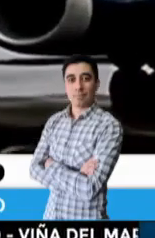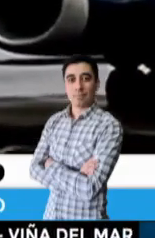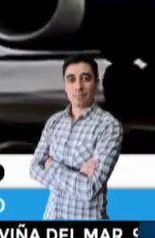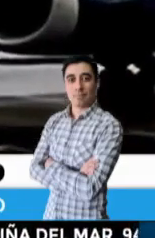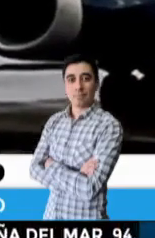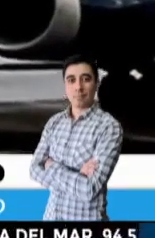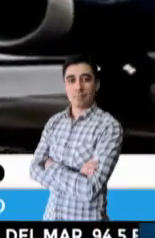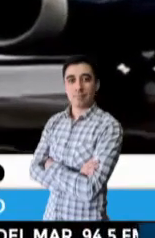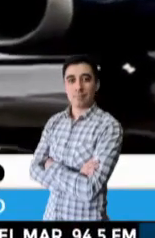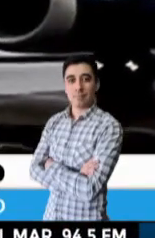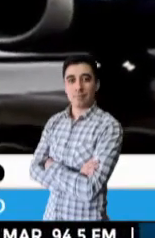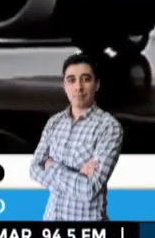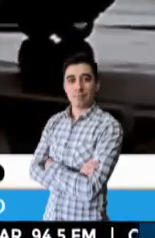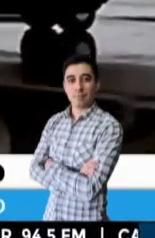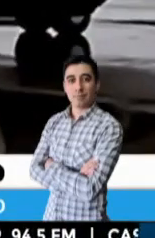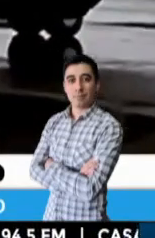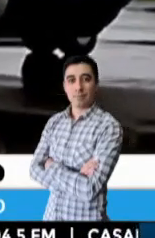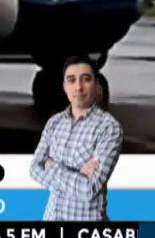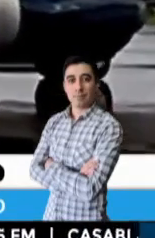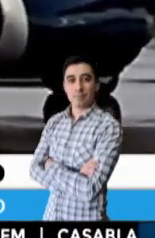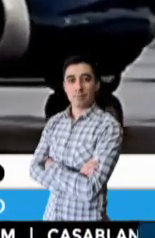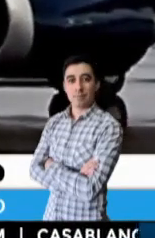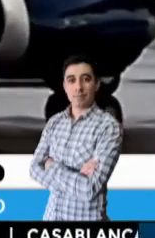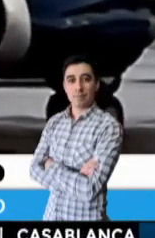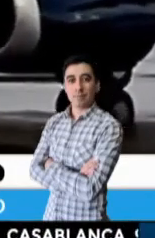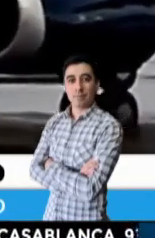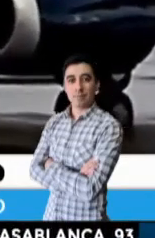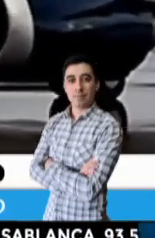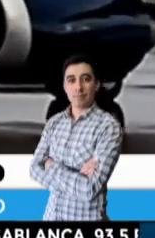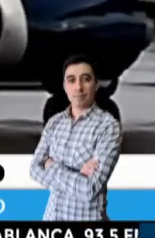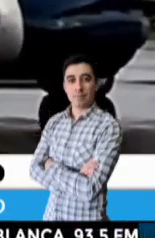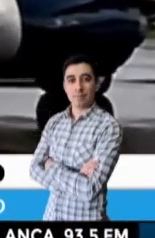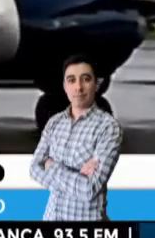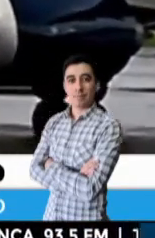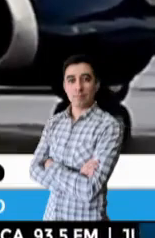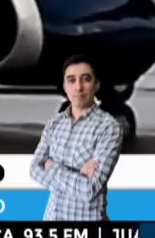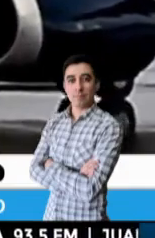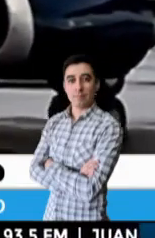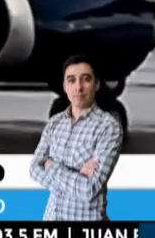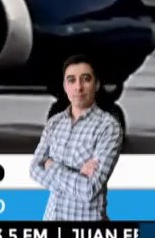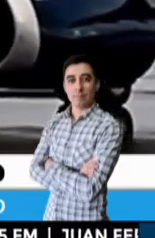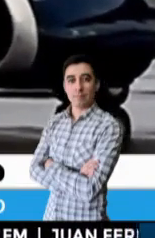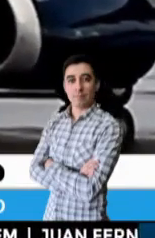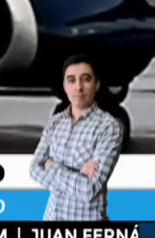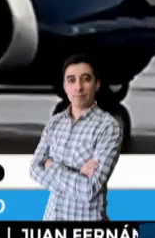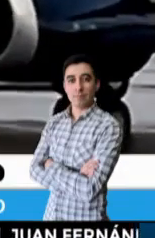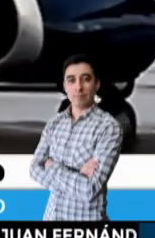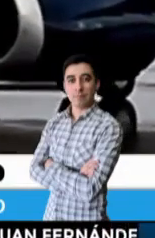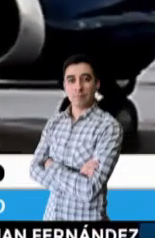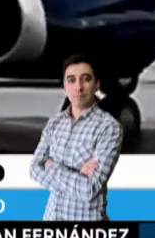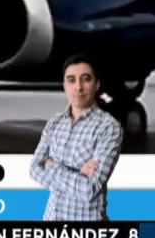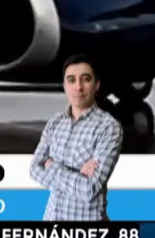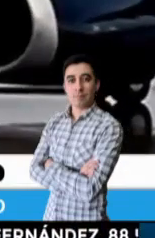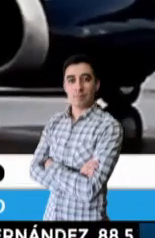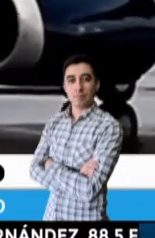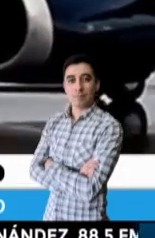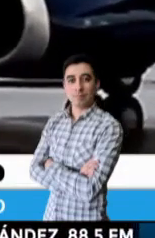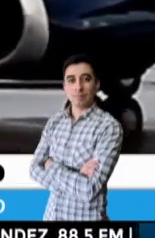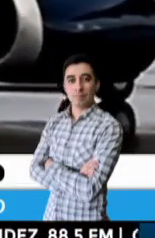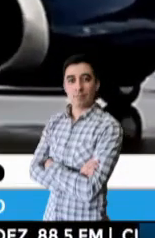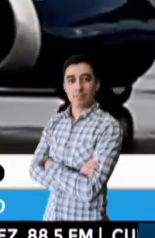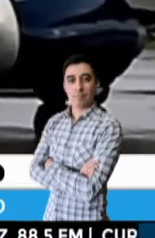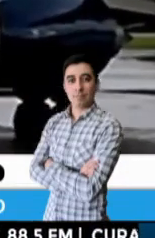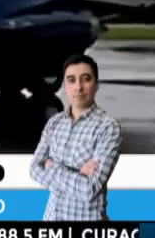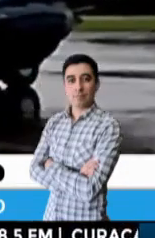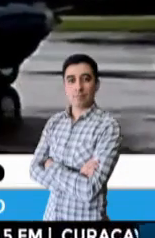Boric. Nosotros estamos en el acceso, en las afueras, donde hay importante despliegue policial, también de las fuerzas militares. Recordemos, en medio de este